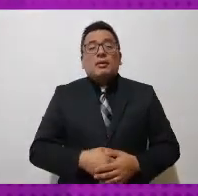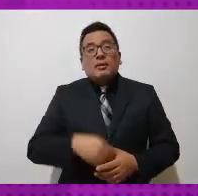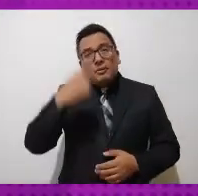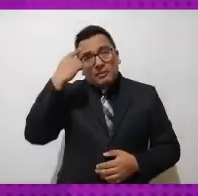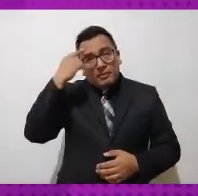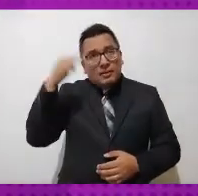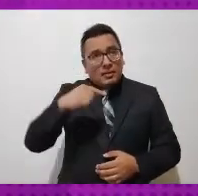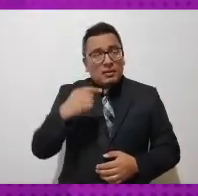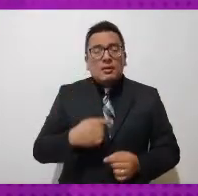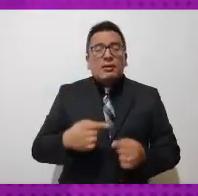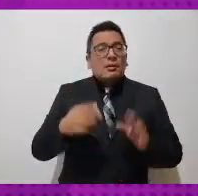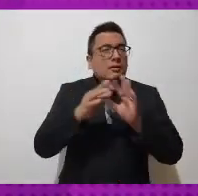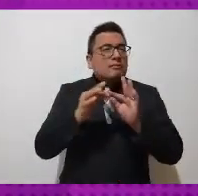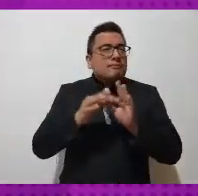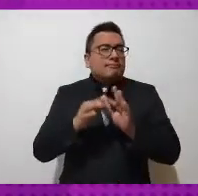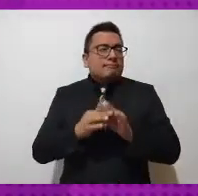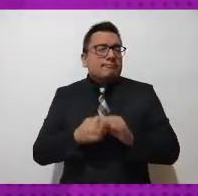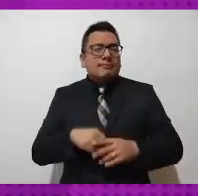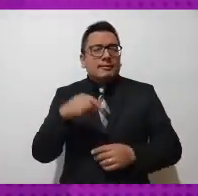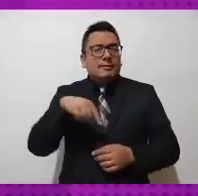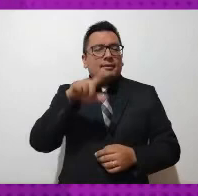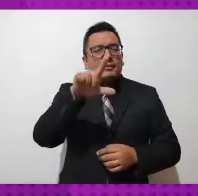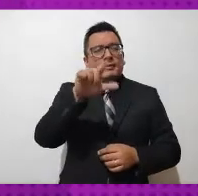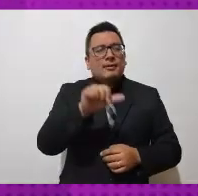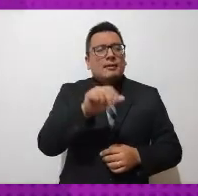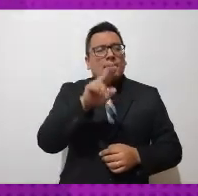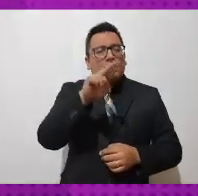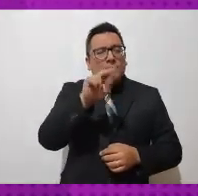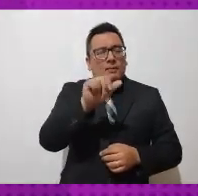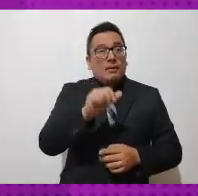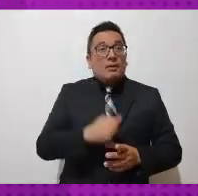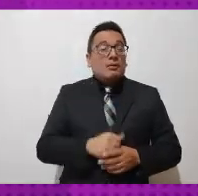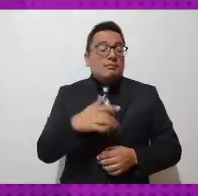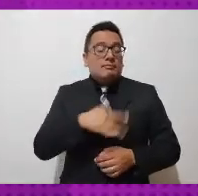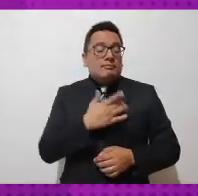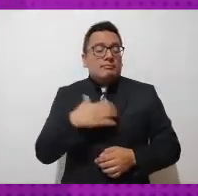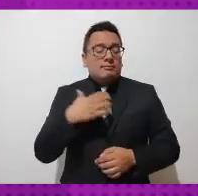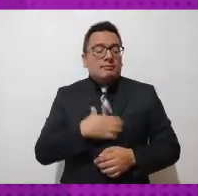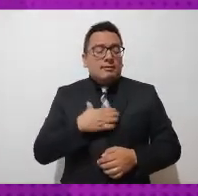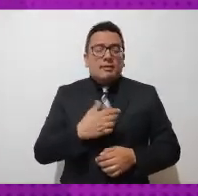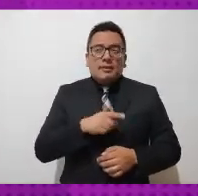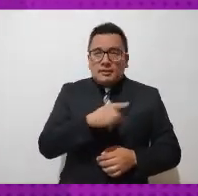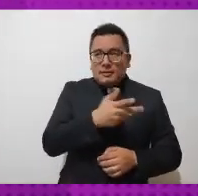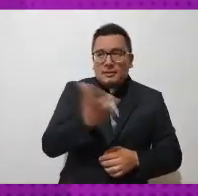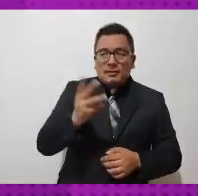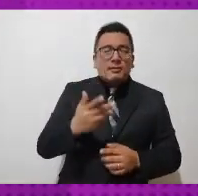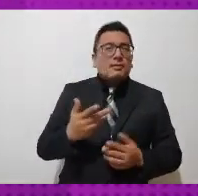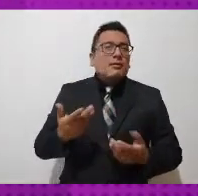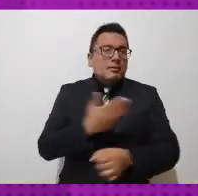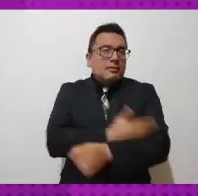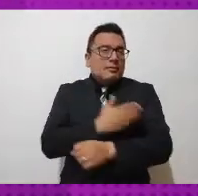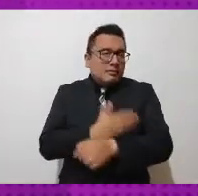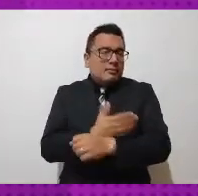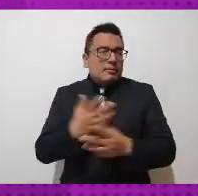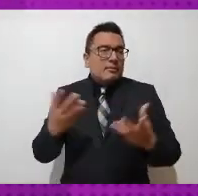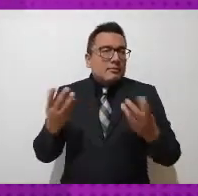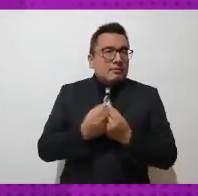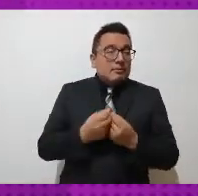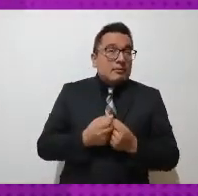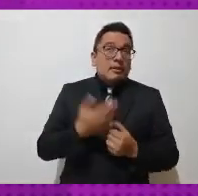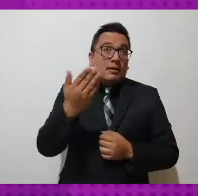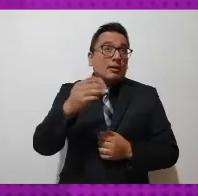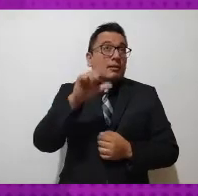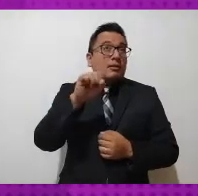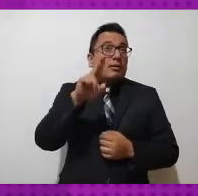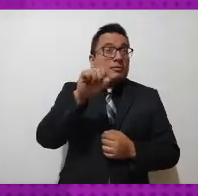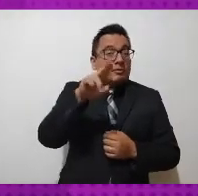para participar en este programa de La Urna. Por supuesto, me alegra el compartir este espacio con las compañeras consejeras electorales, Susana